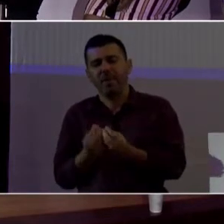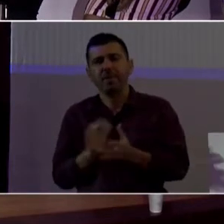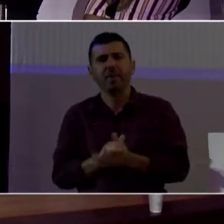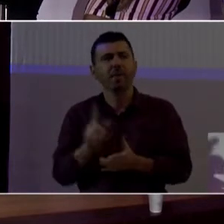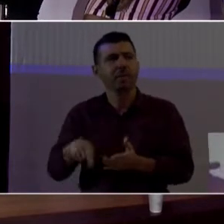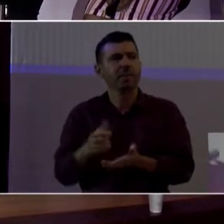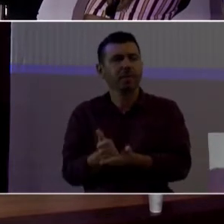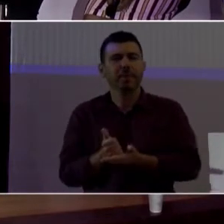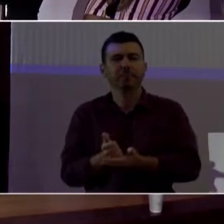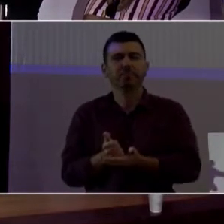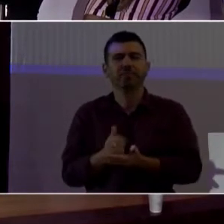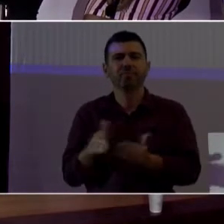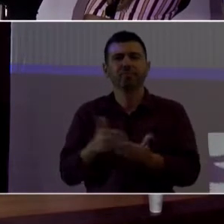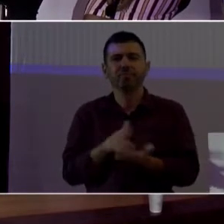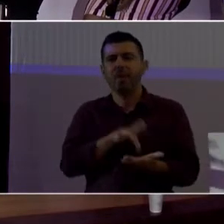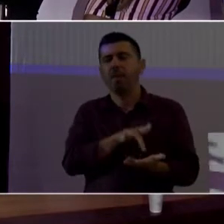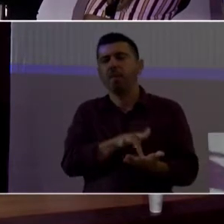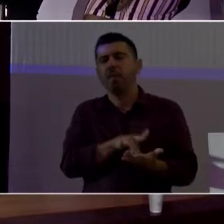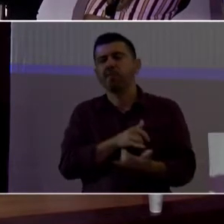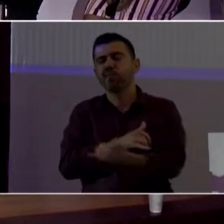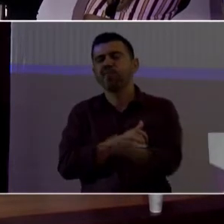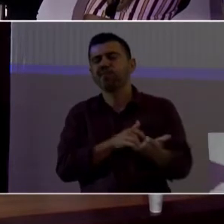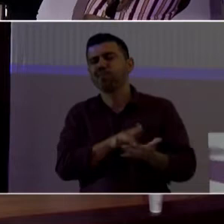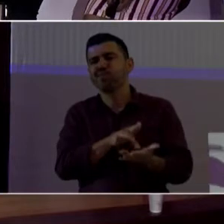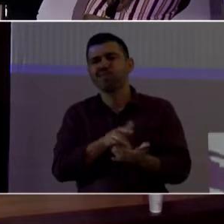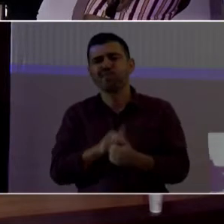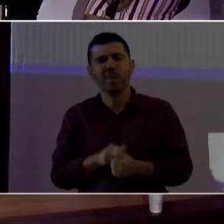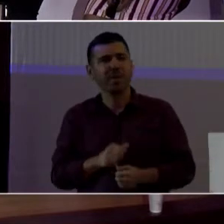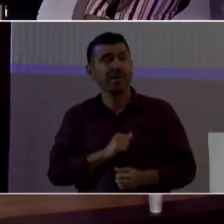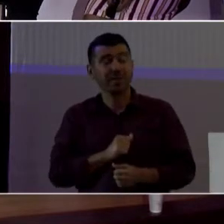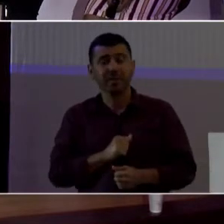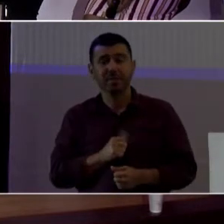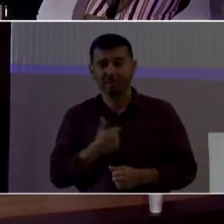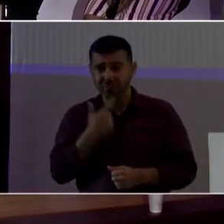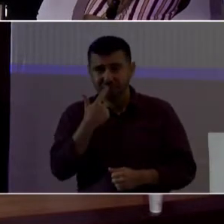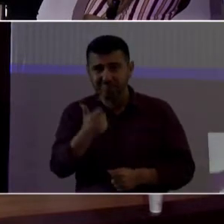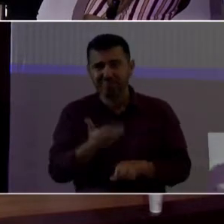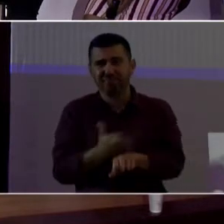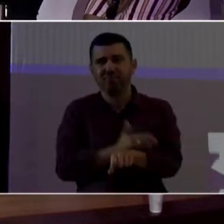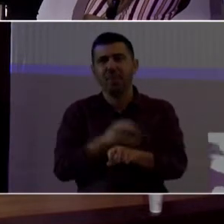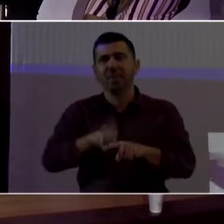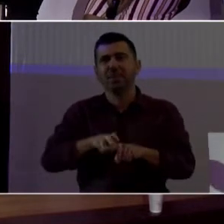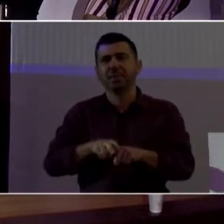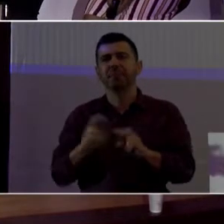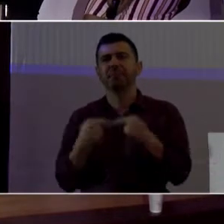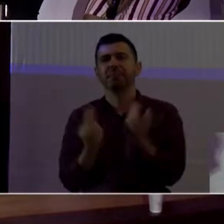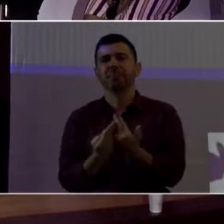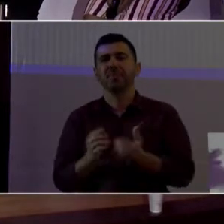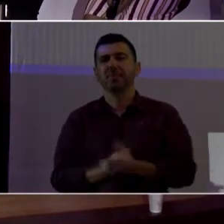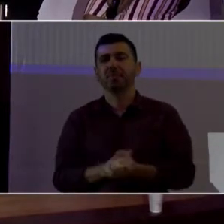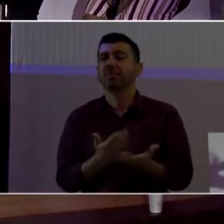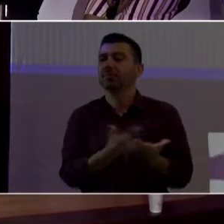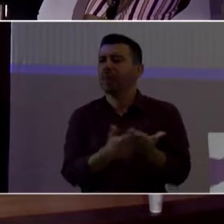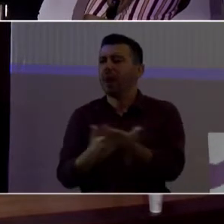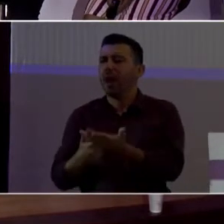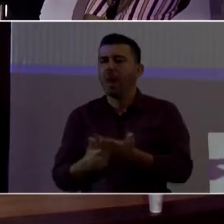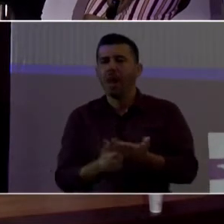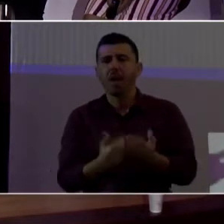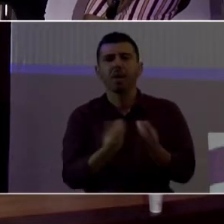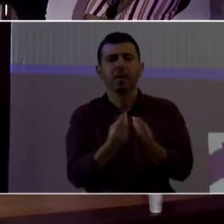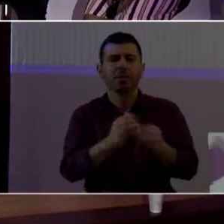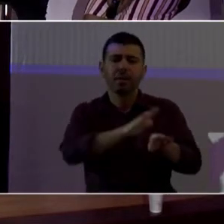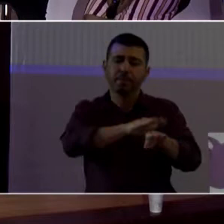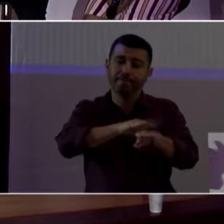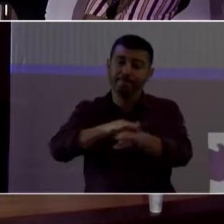estado más presentes que nosotros, que nosotros mismos. Y se los he dicho yo sentados en algunas reuniones. Compañeros, ustedes están fallando en